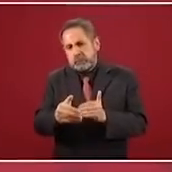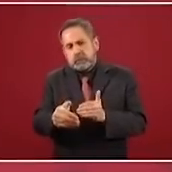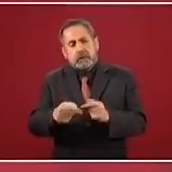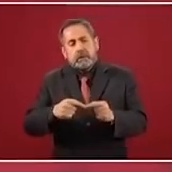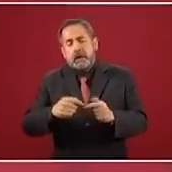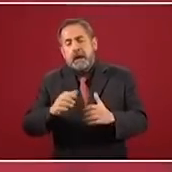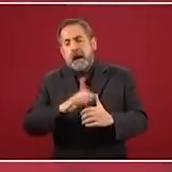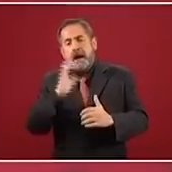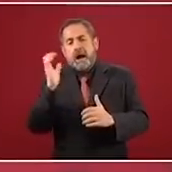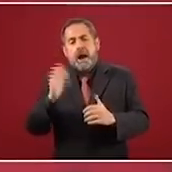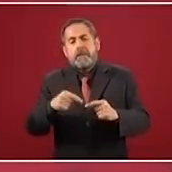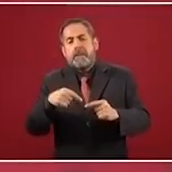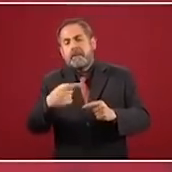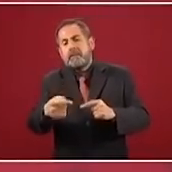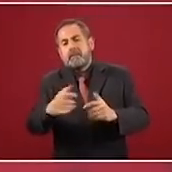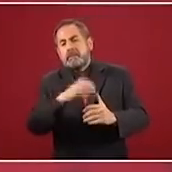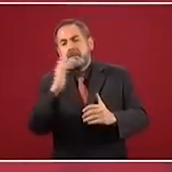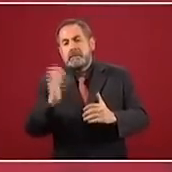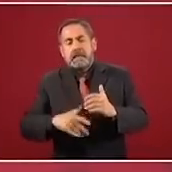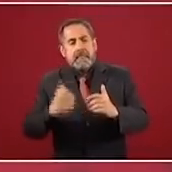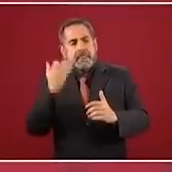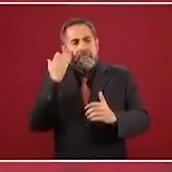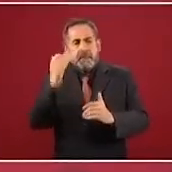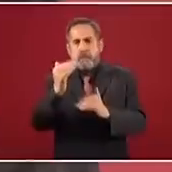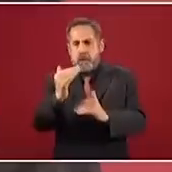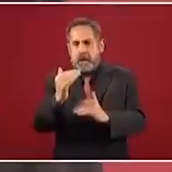concluya el término